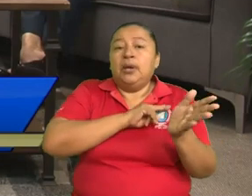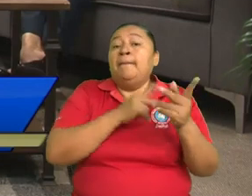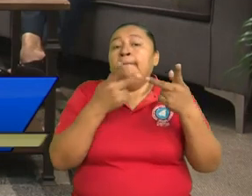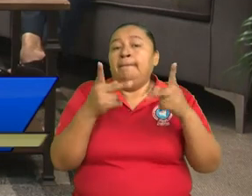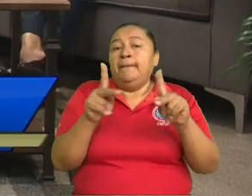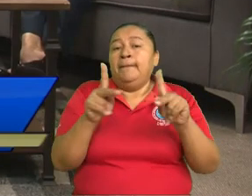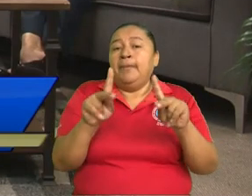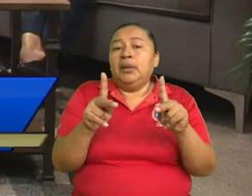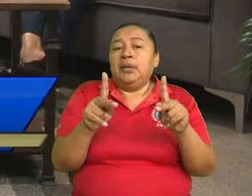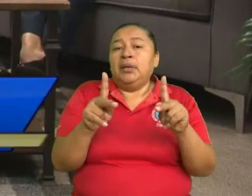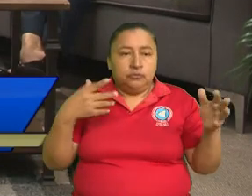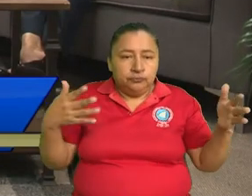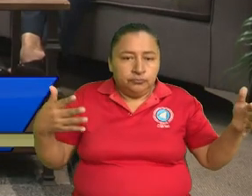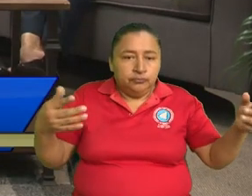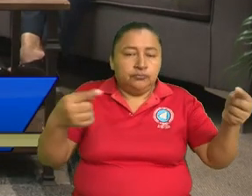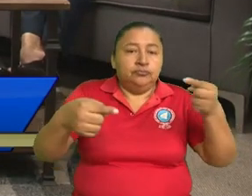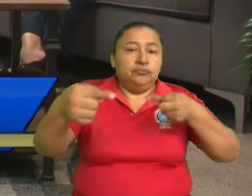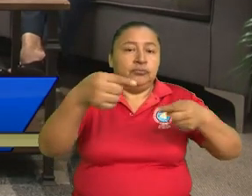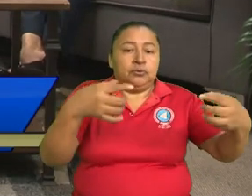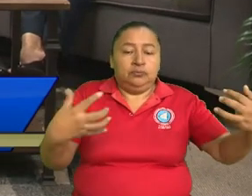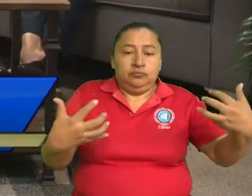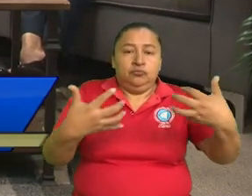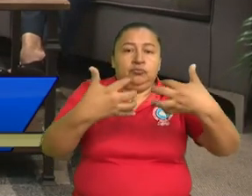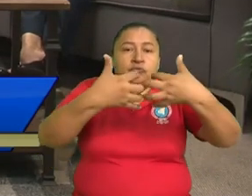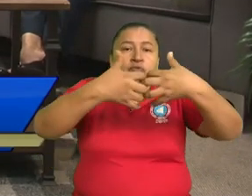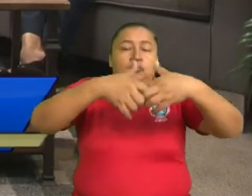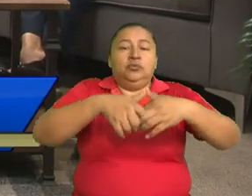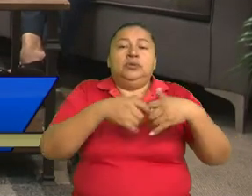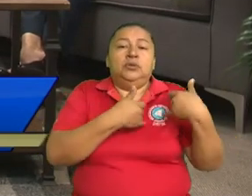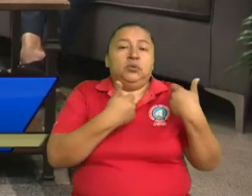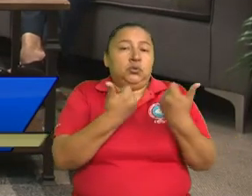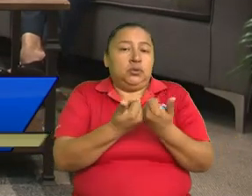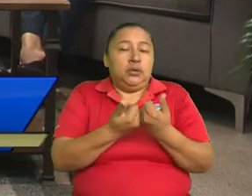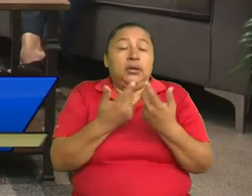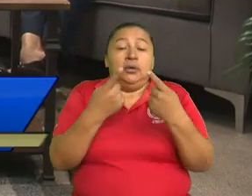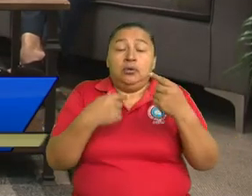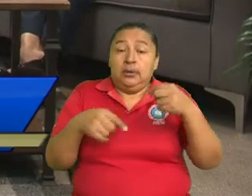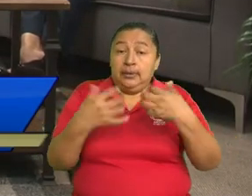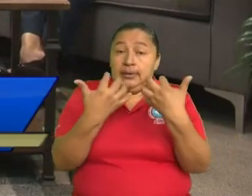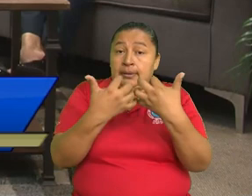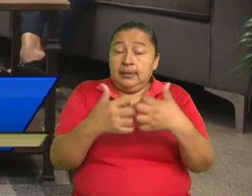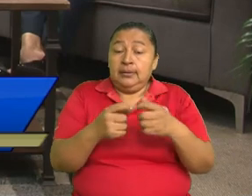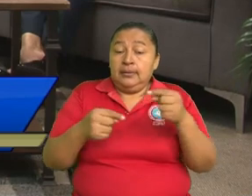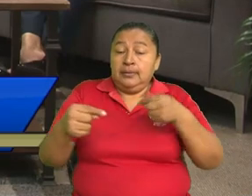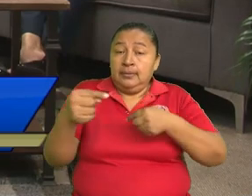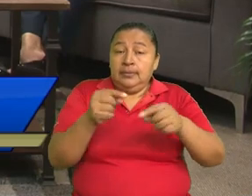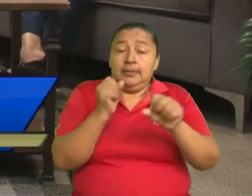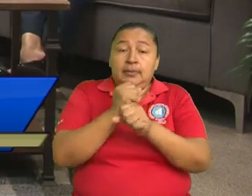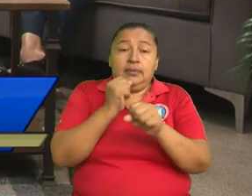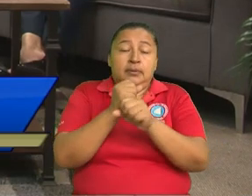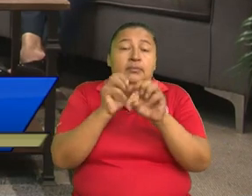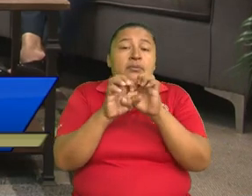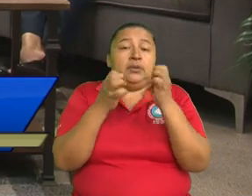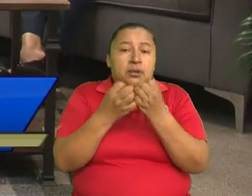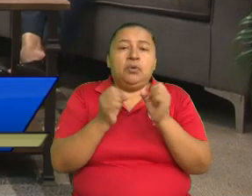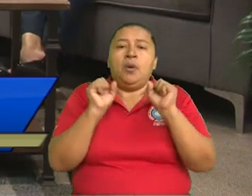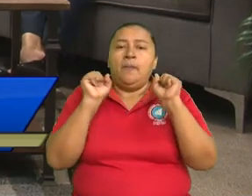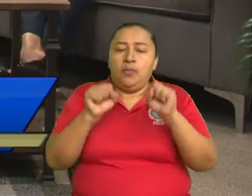Pero con la estrategia de articulación interinstitucional y con la estrategia de trabajo en equipo, podemos